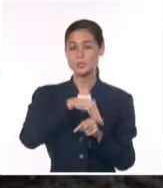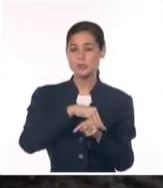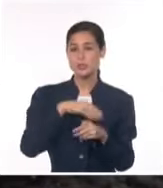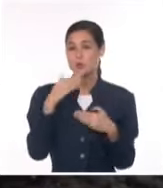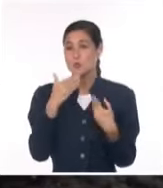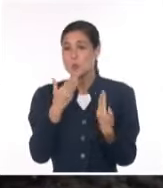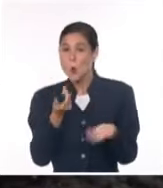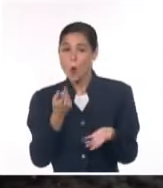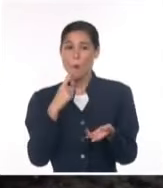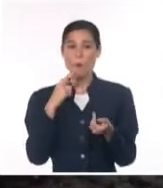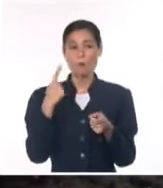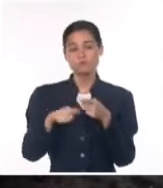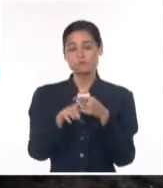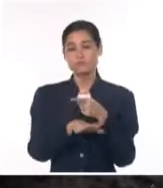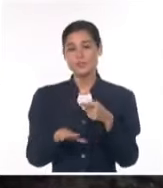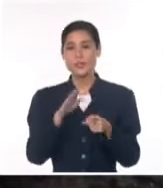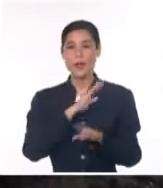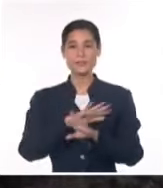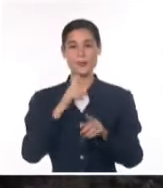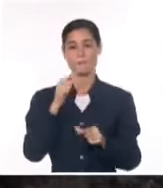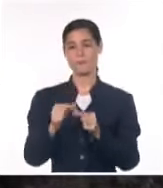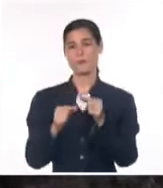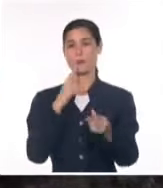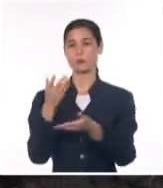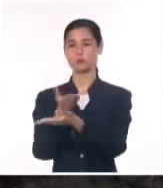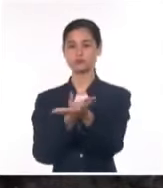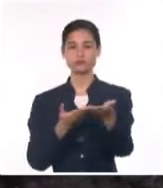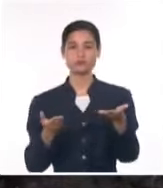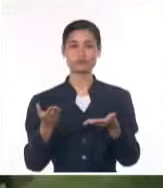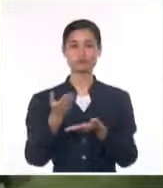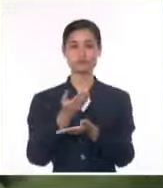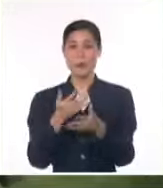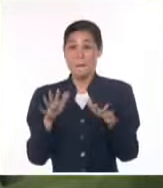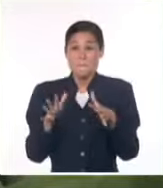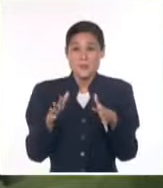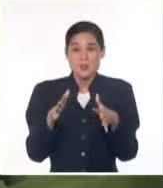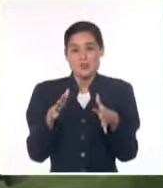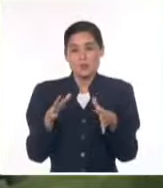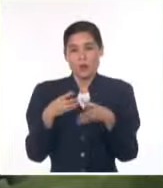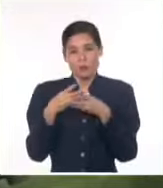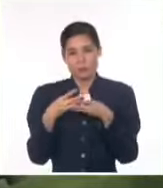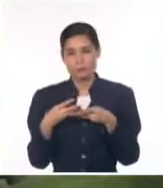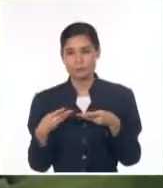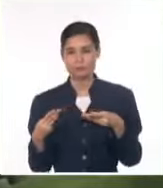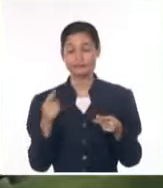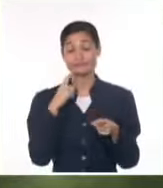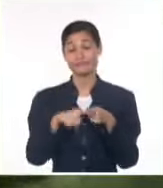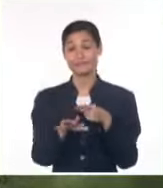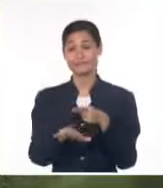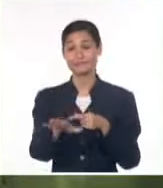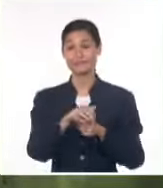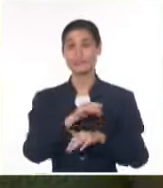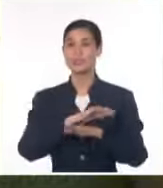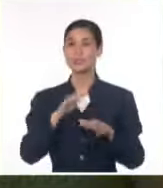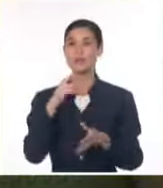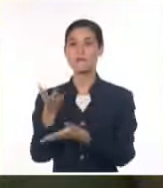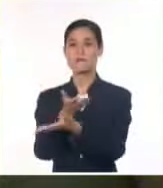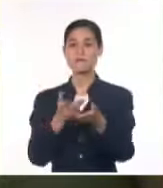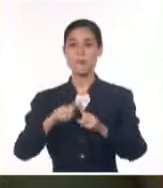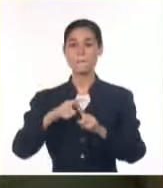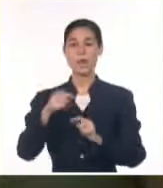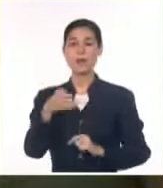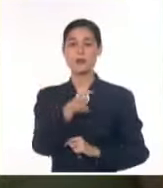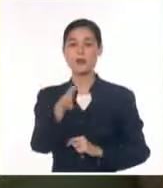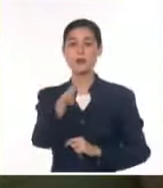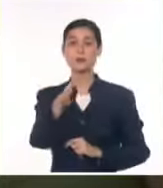gente va conversando, se va abriendo, va espantando un poco el miedo. Como consecuencia directa de los movimientos, no se